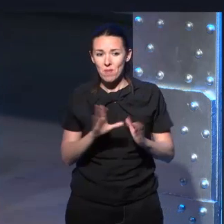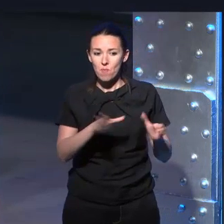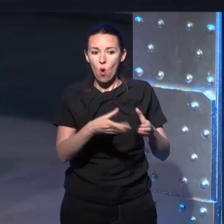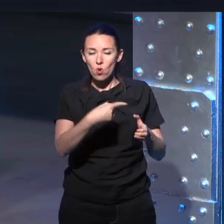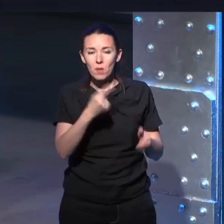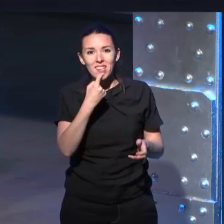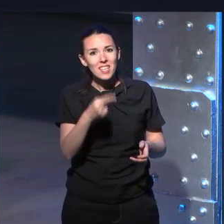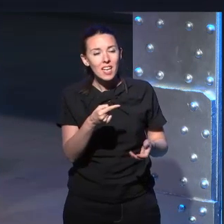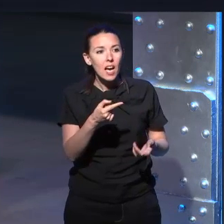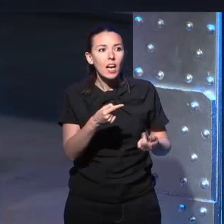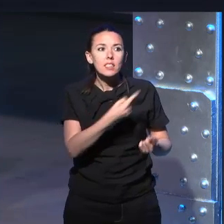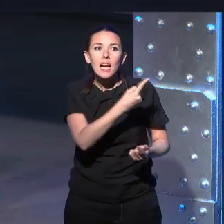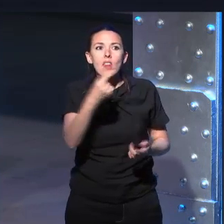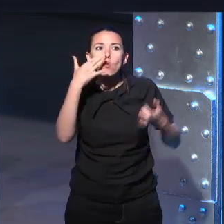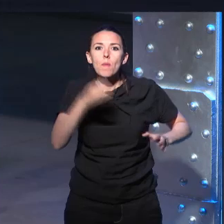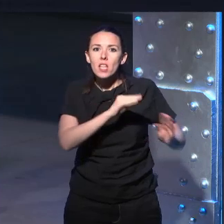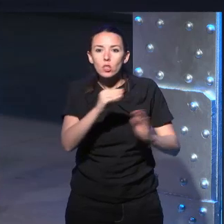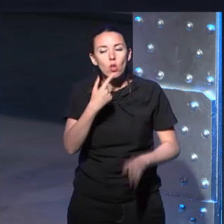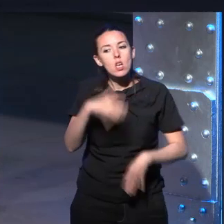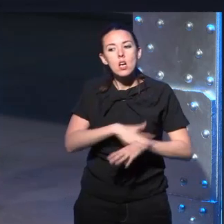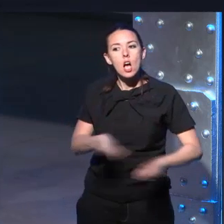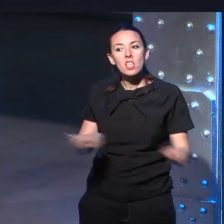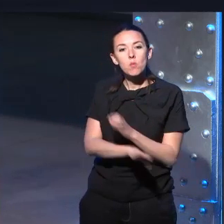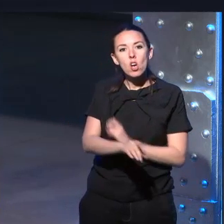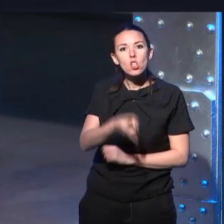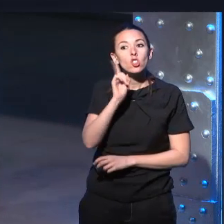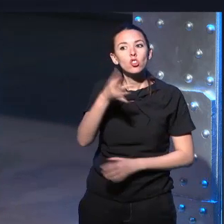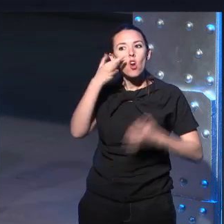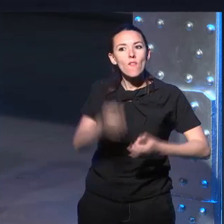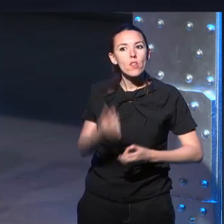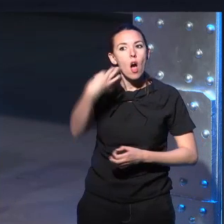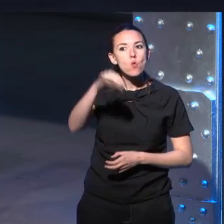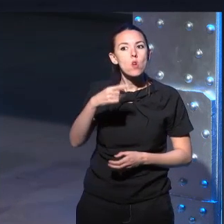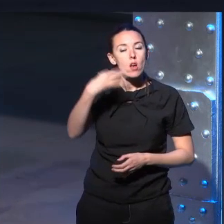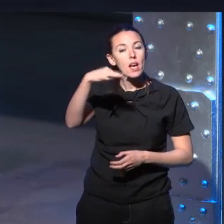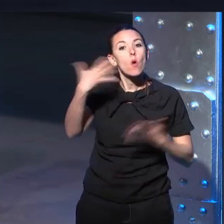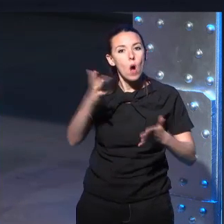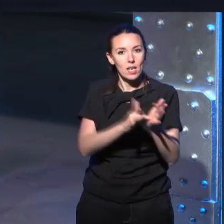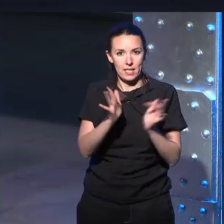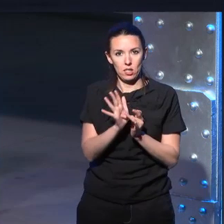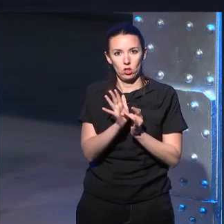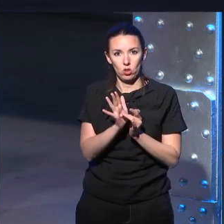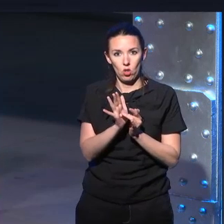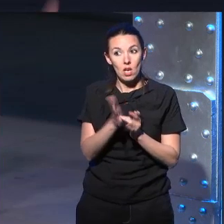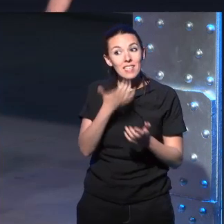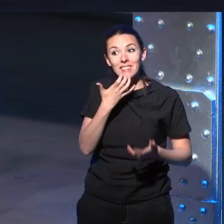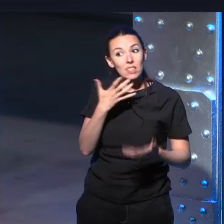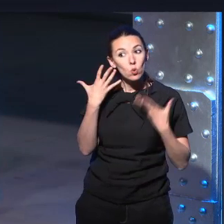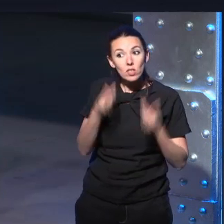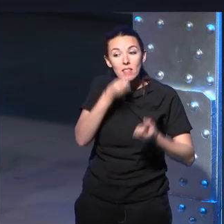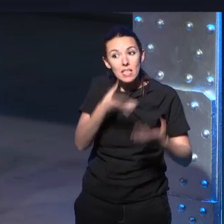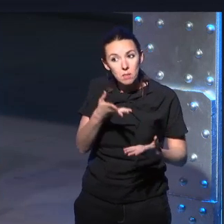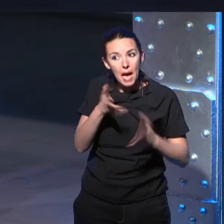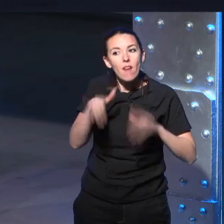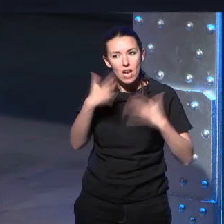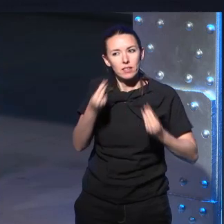les dije: es que cada quien tiene su verdad. Me dijeron: estás equivocado. Solamente hay una verdad y es la de Cristo. Y como no la entiendes por las buenas, vas a tener que entender